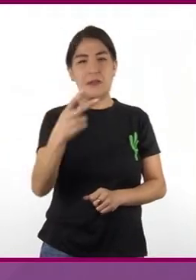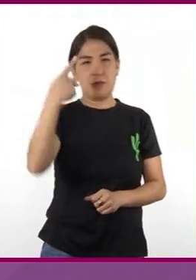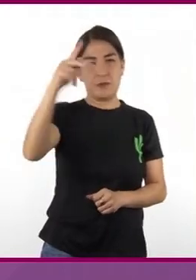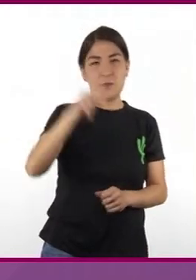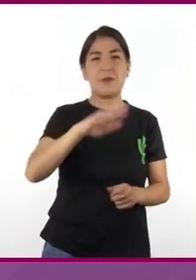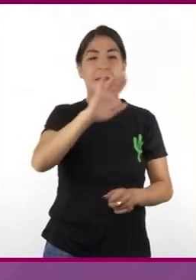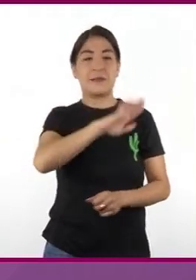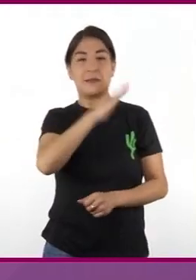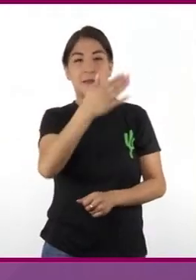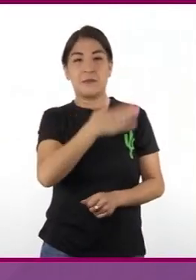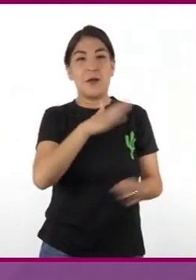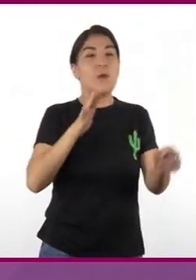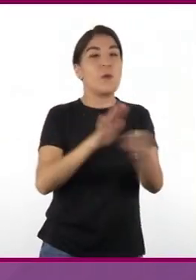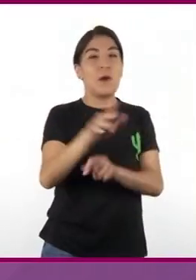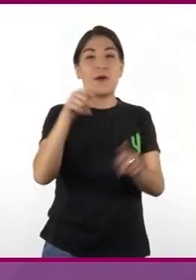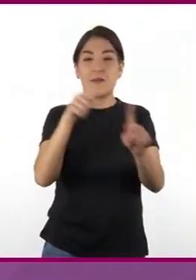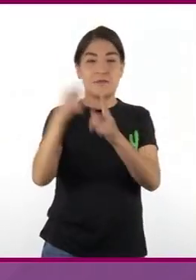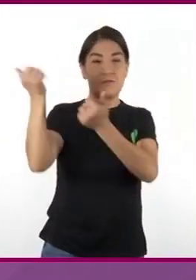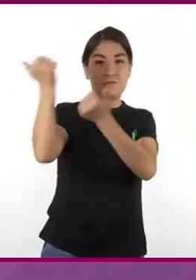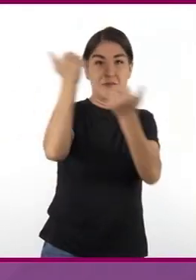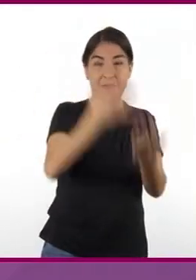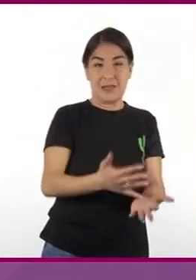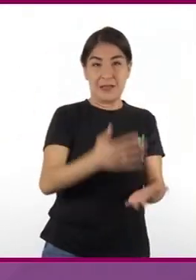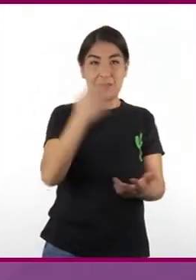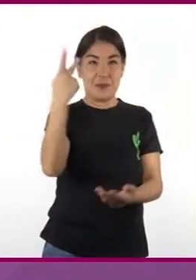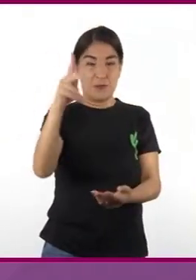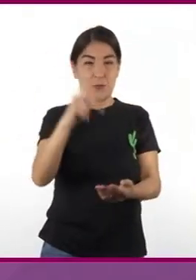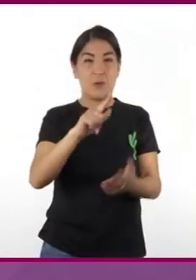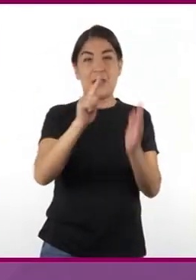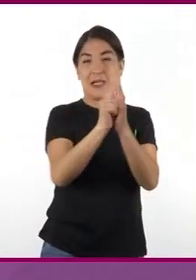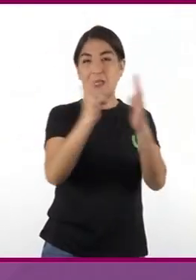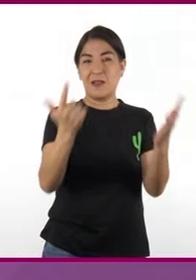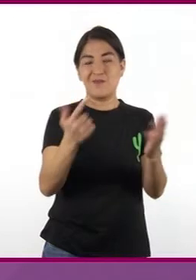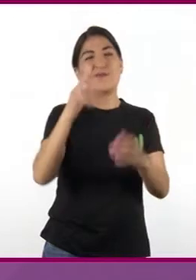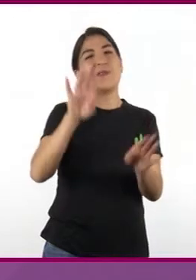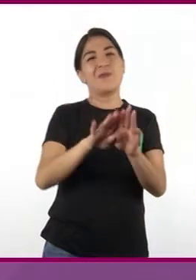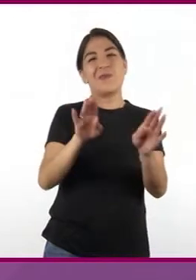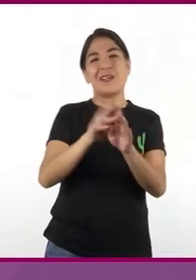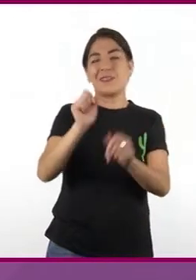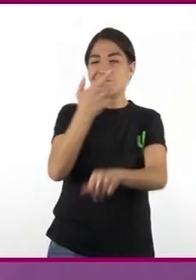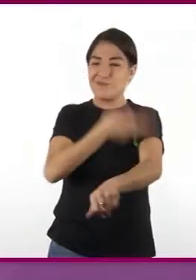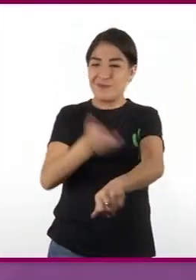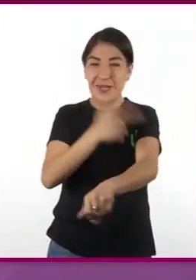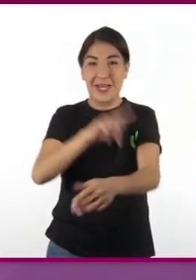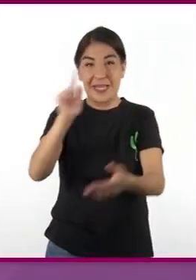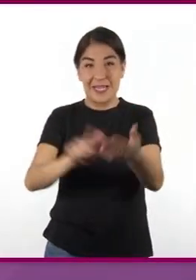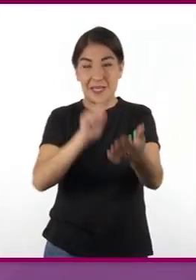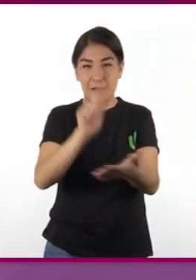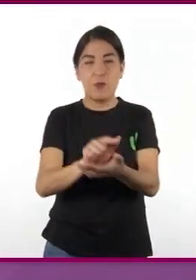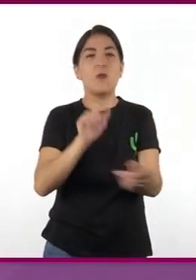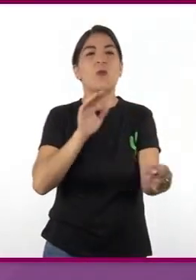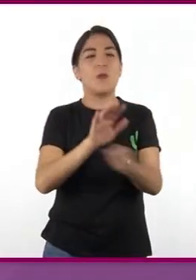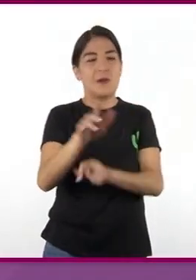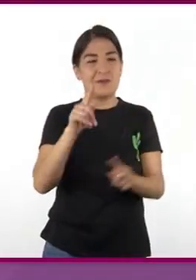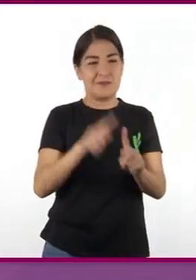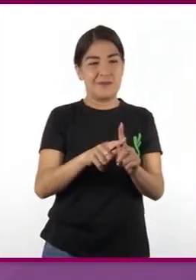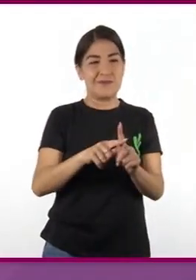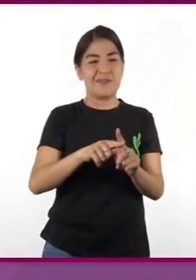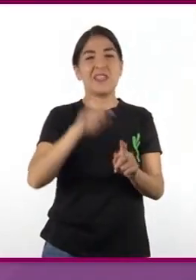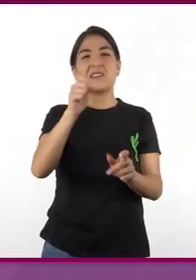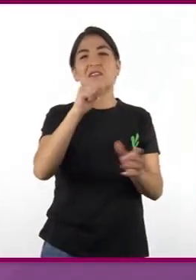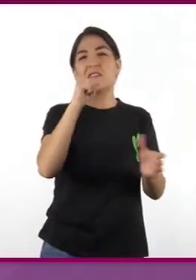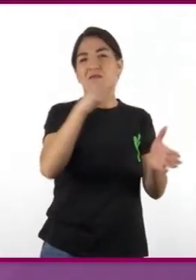España debían traer, por razones legales, una serie de textos introductorios tales como la censura,